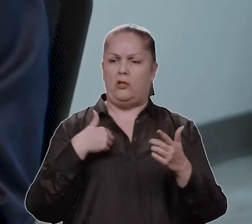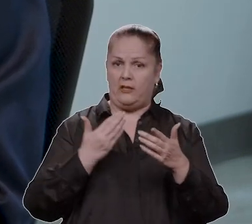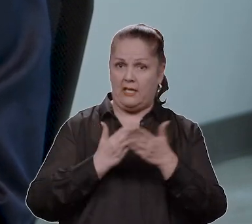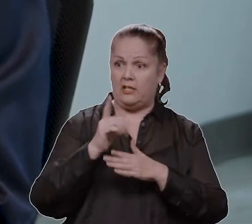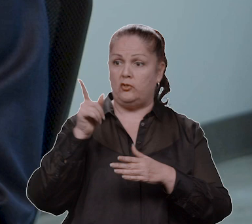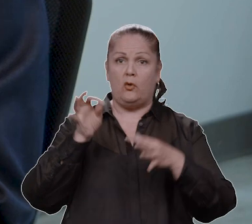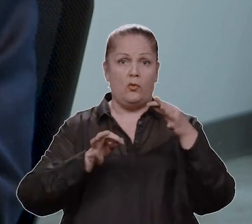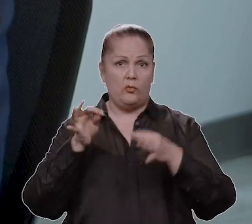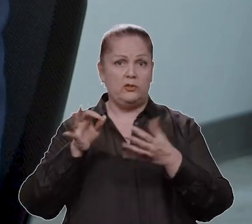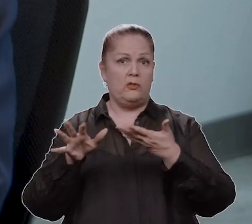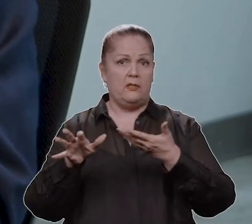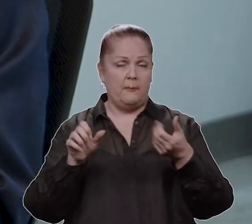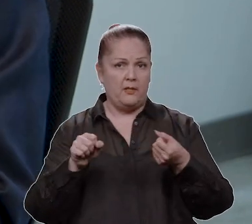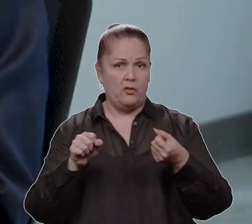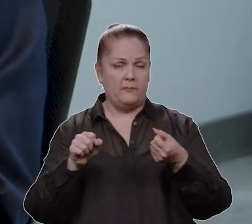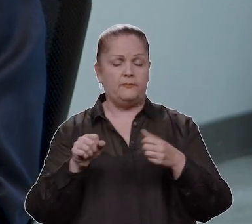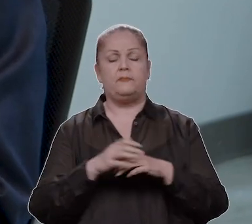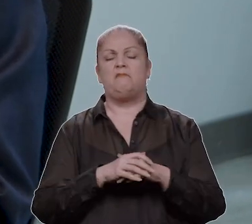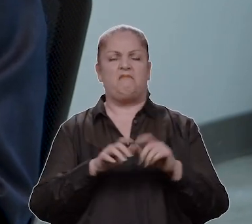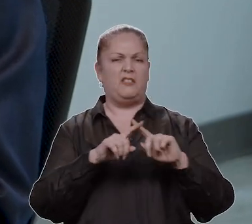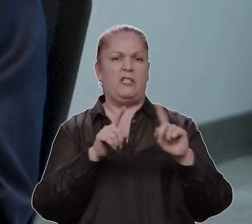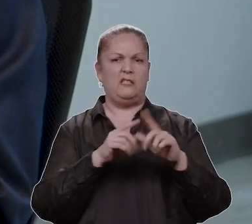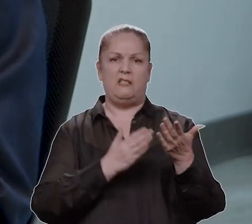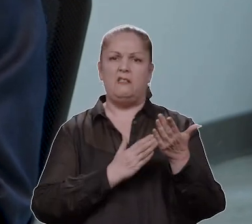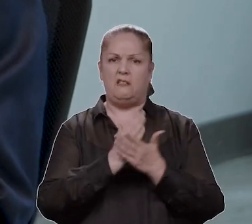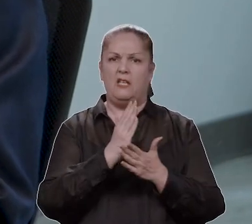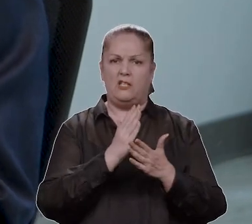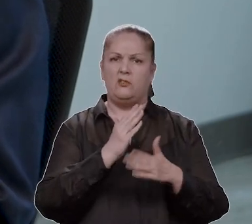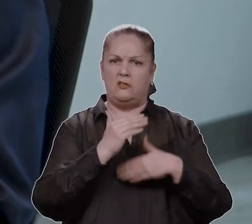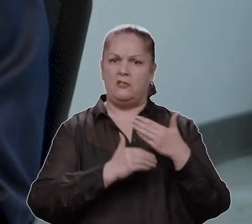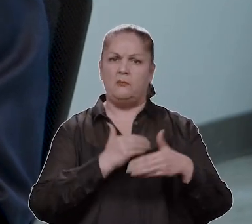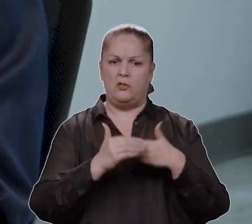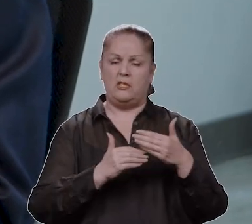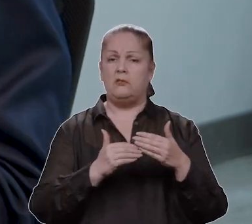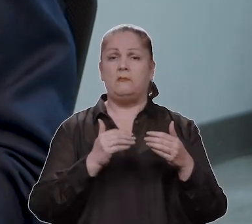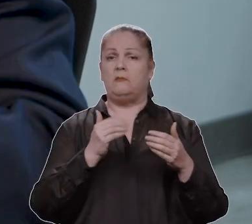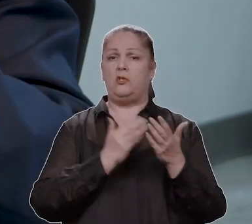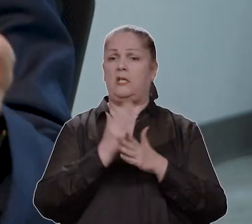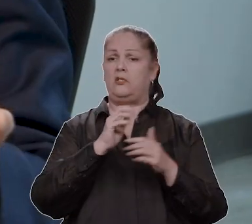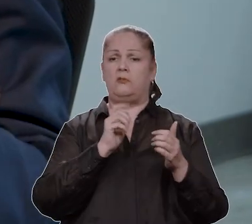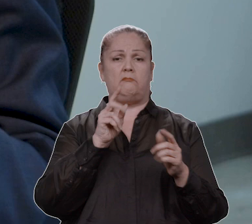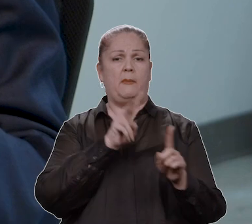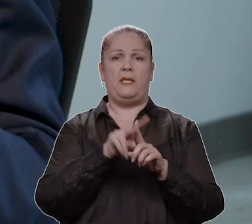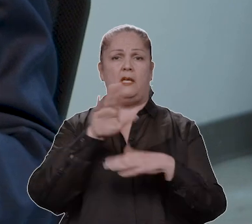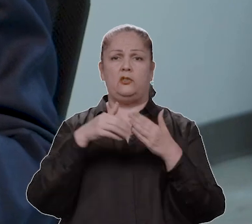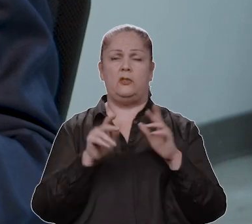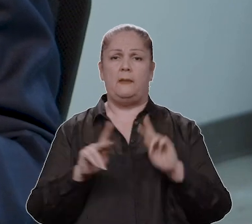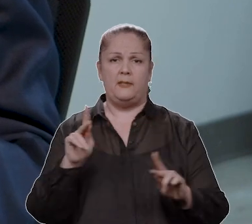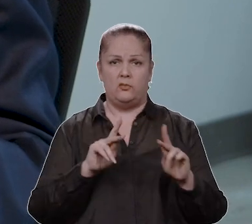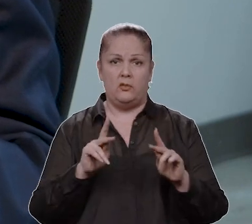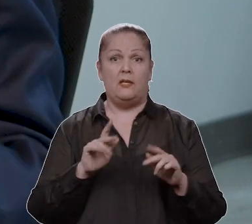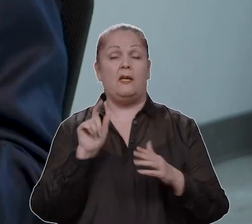¿verdad?, a un juicio rápido y otra serie de derechos que cobijan a todas las personas, la igual protección